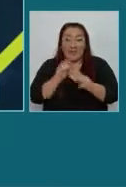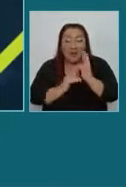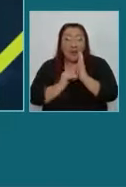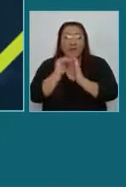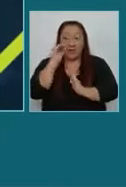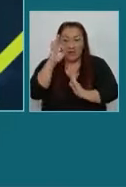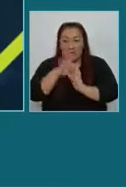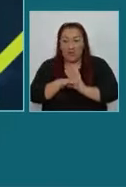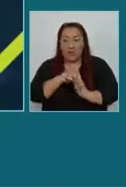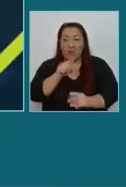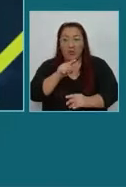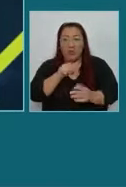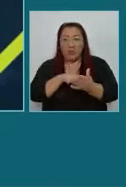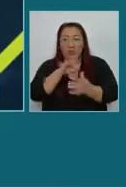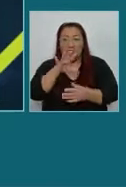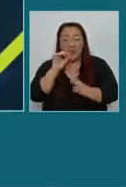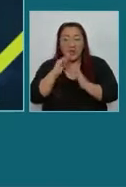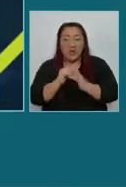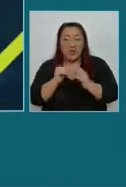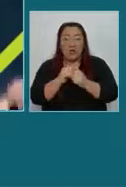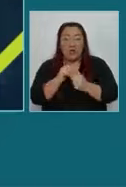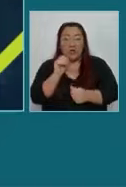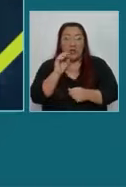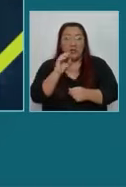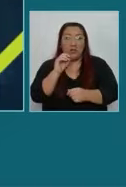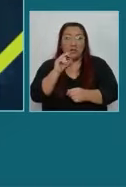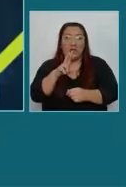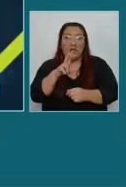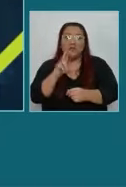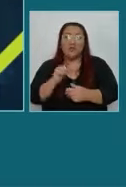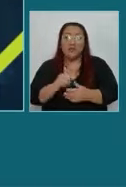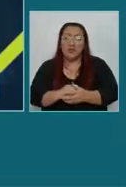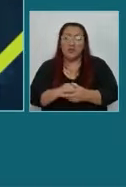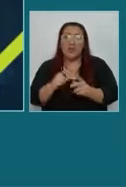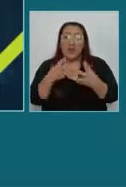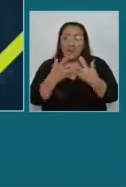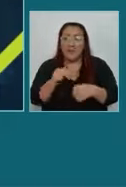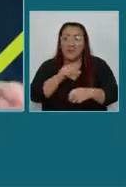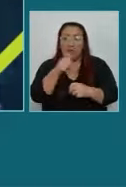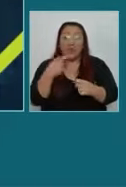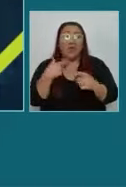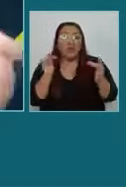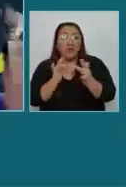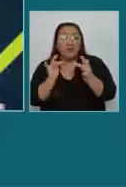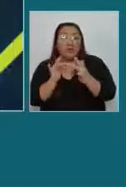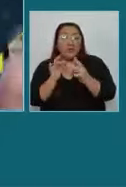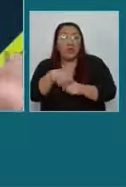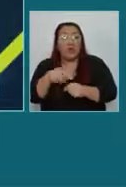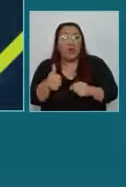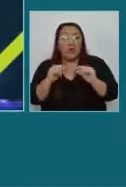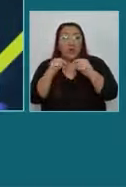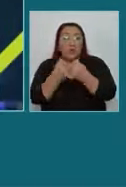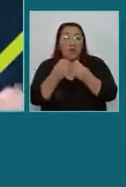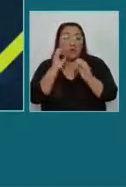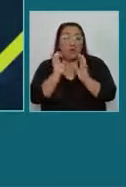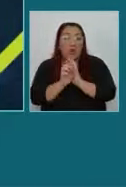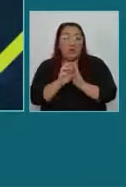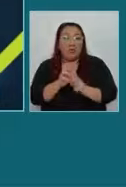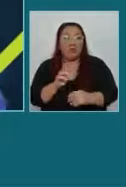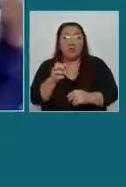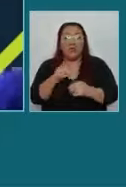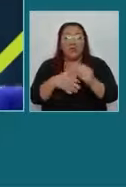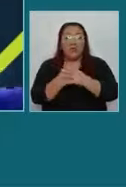fondo de $1.5 millones con Matter Scale, y conexiones con otras startups, como por ejemplo Smart